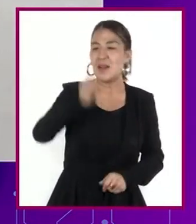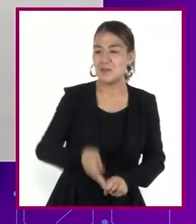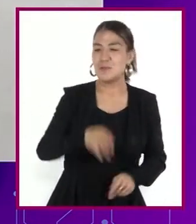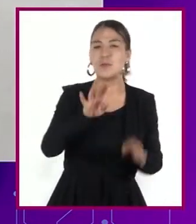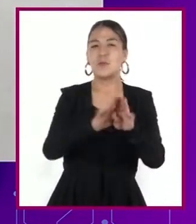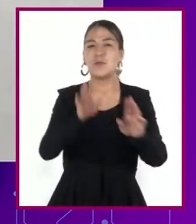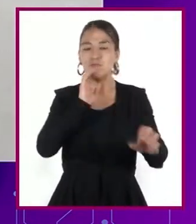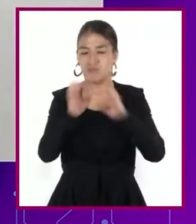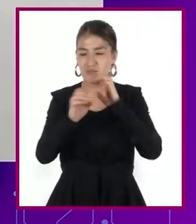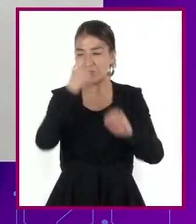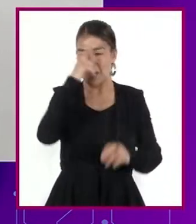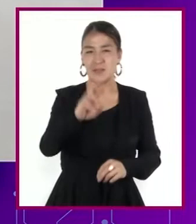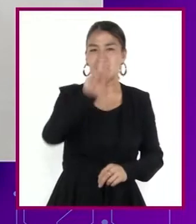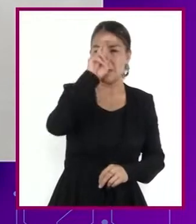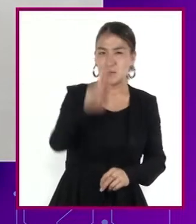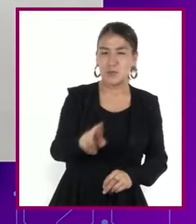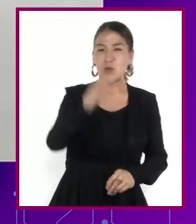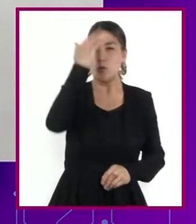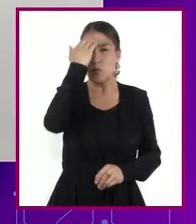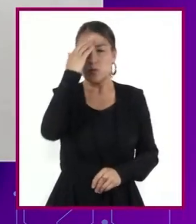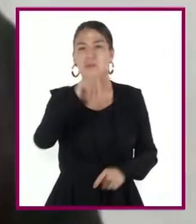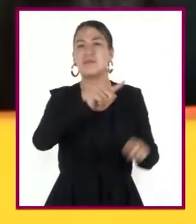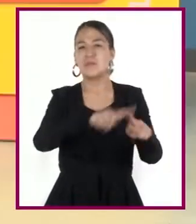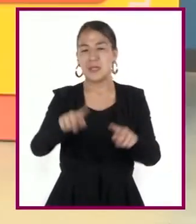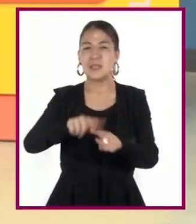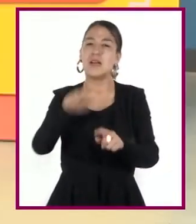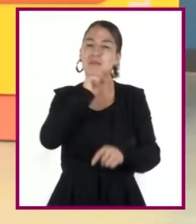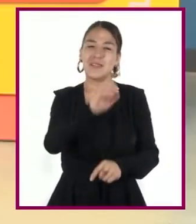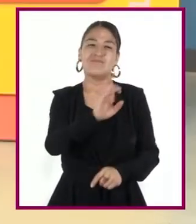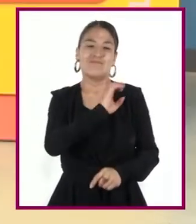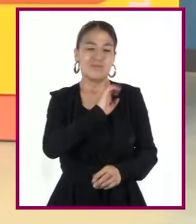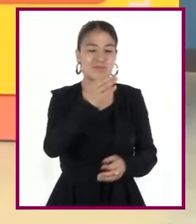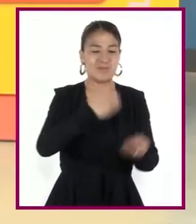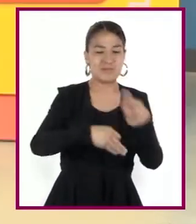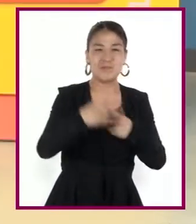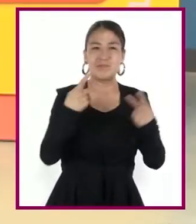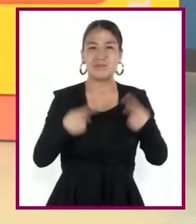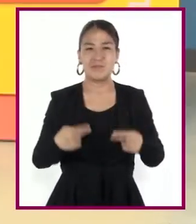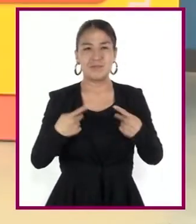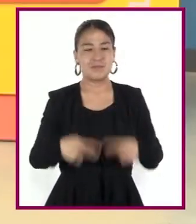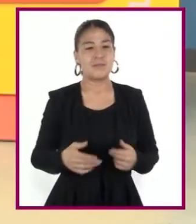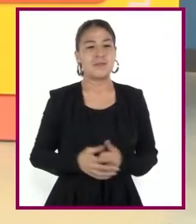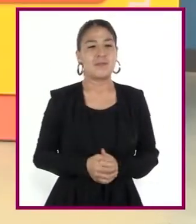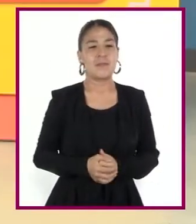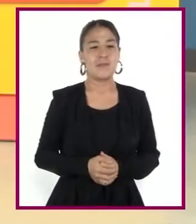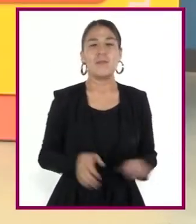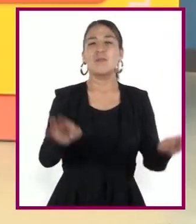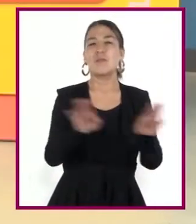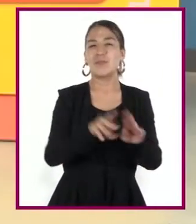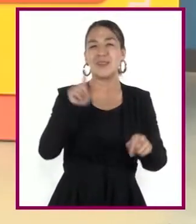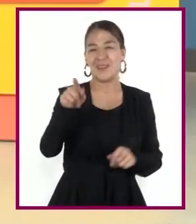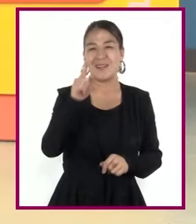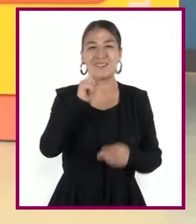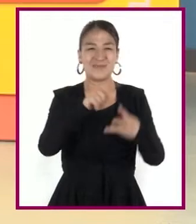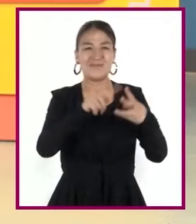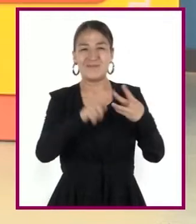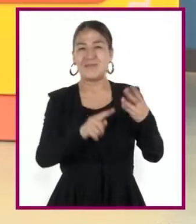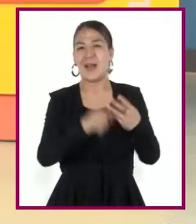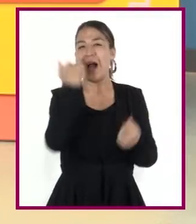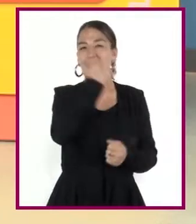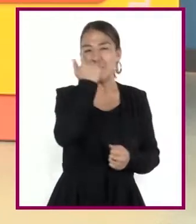respetar y apreciar a las y los demás. Gael, Diego y Vania nos recuerdan que convivir en